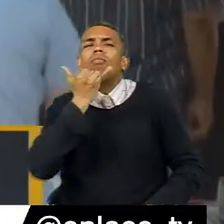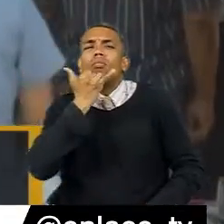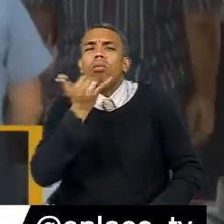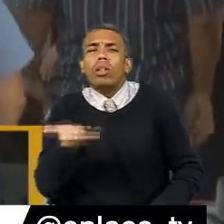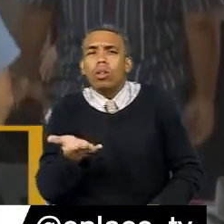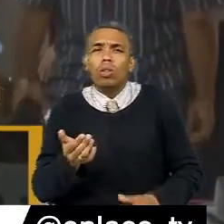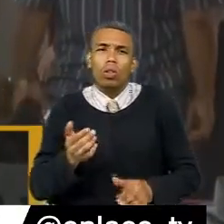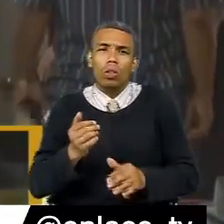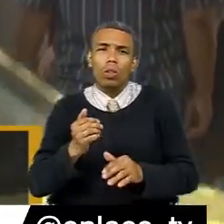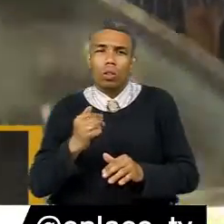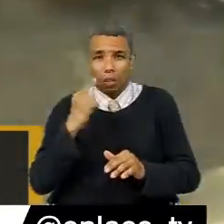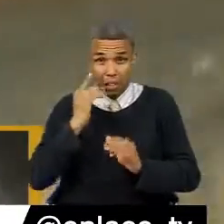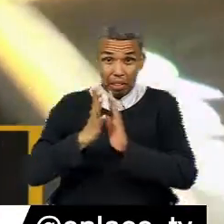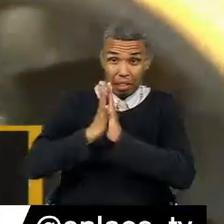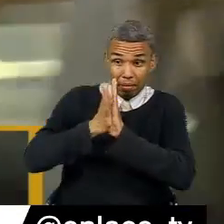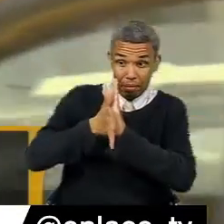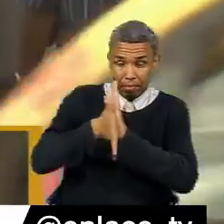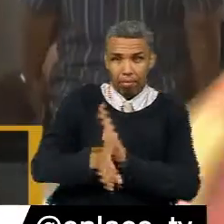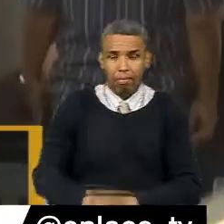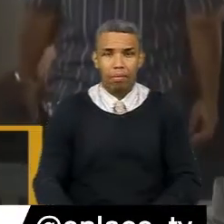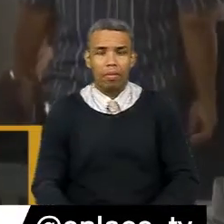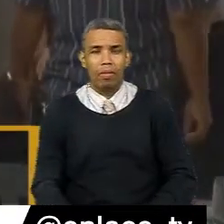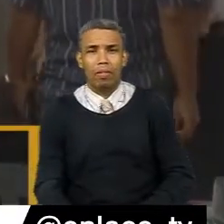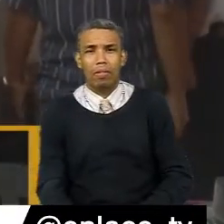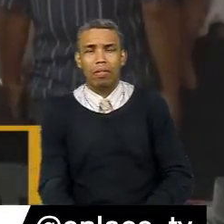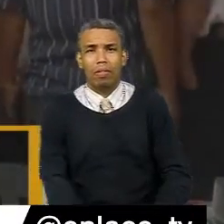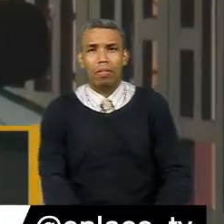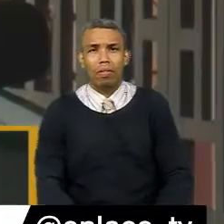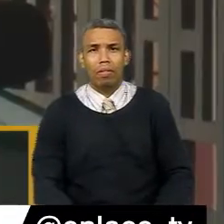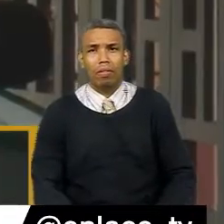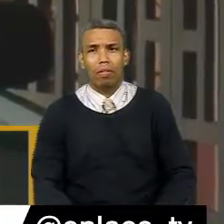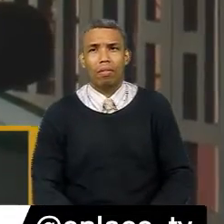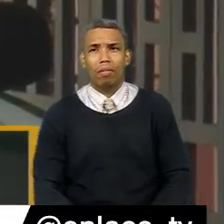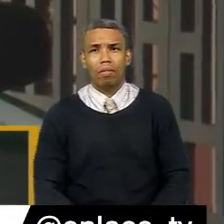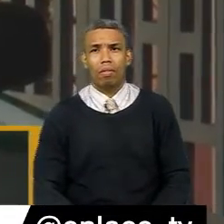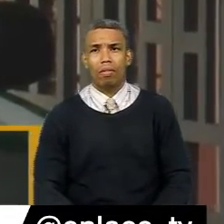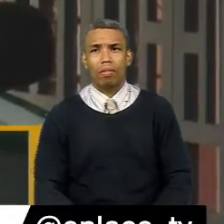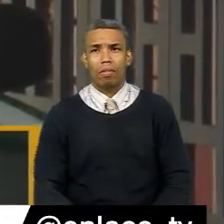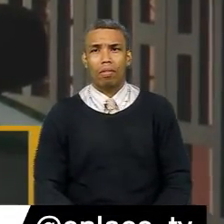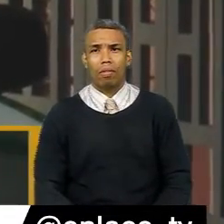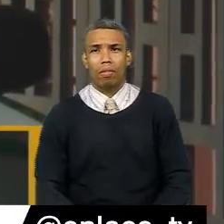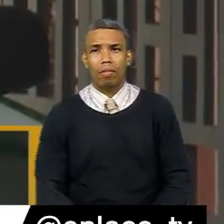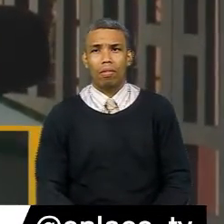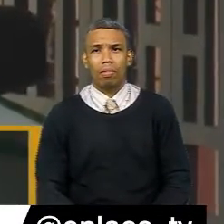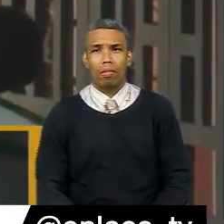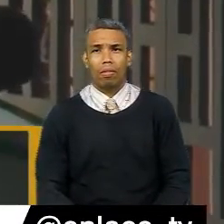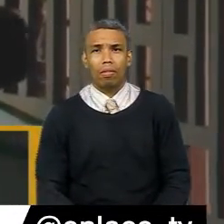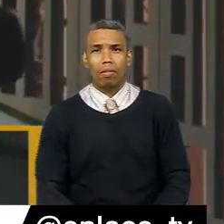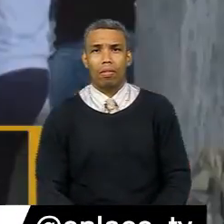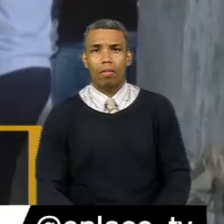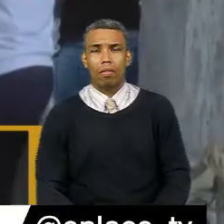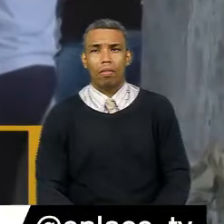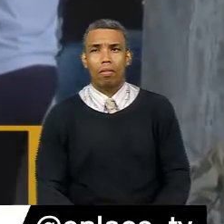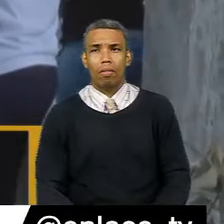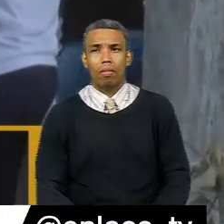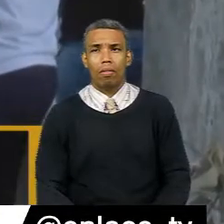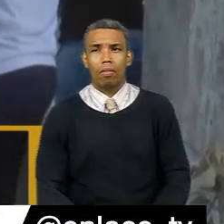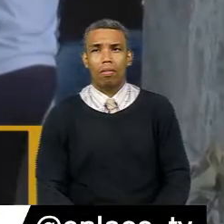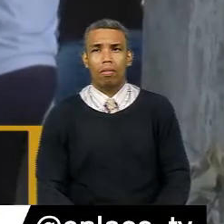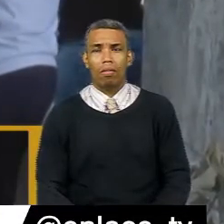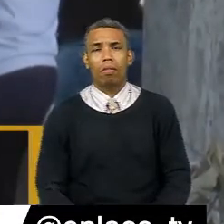dos patrulleros de la Policía Nacional que están involucrados en este accidente. Aquí tenemos a un familiar. ¿Cómo es su nombre y qué es lo que hay que decirle a las autoridades? Brenda Isabel Sánchez